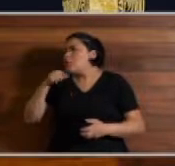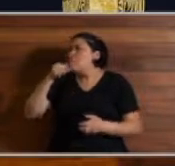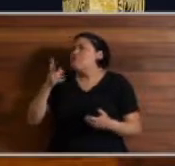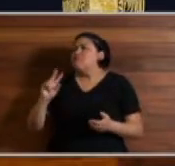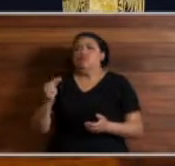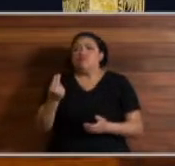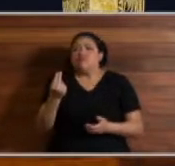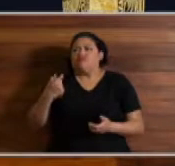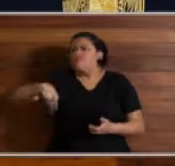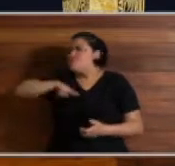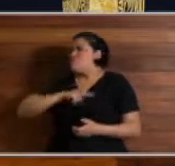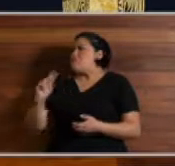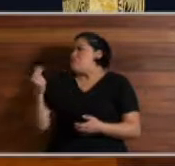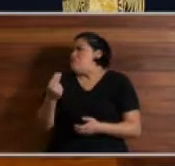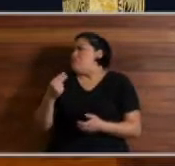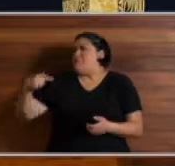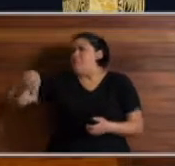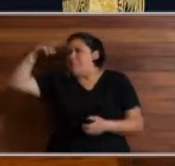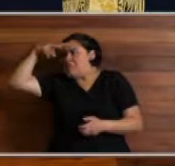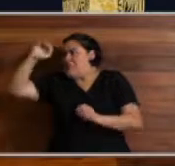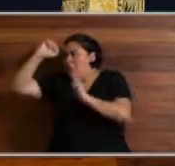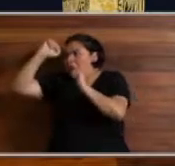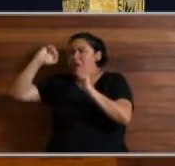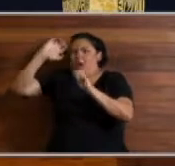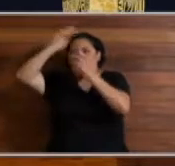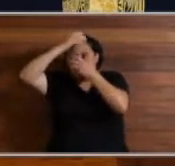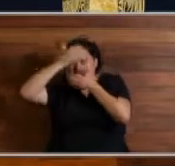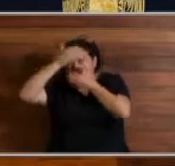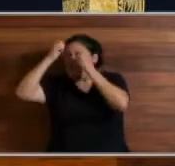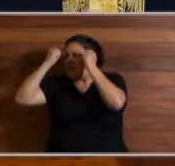entre nosotros, pero básicamente